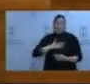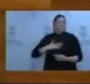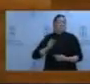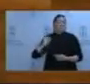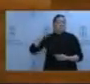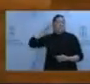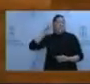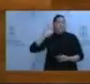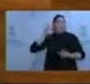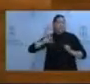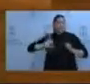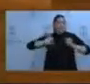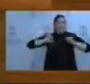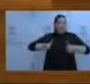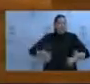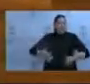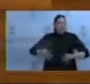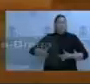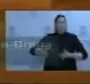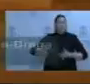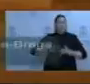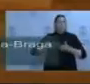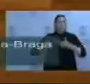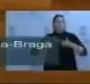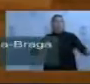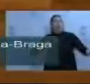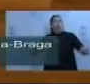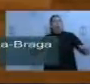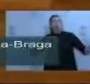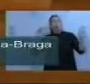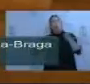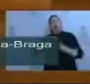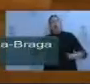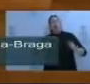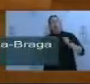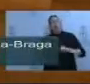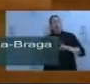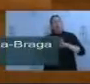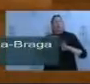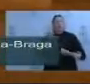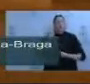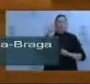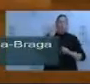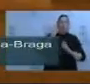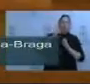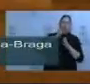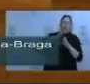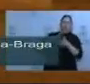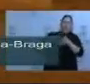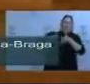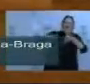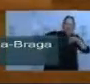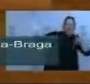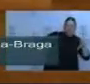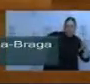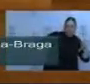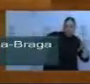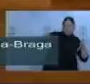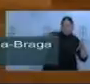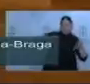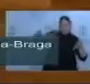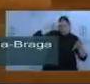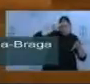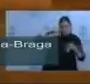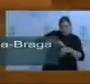señorías, abrir un debate otra vez para discutir el tamaño, para nosotros sin duda mastodóntico, de nuestro sector